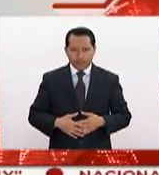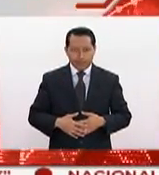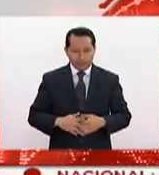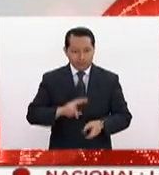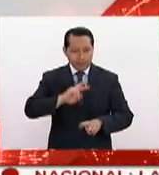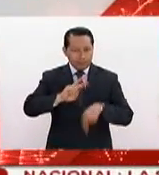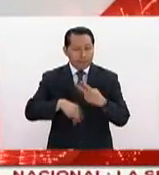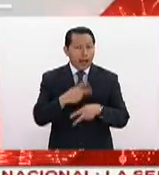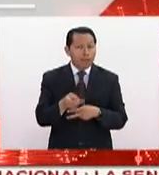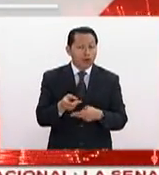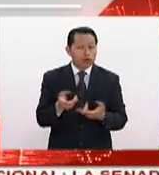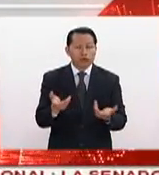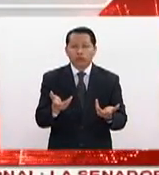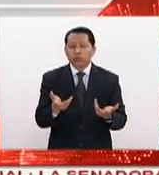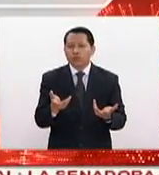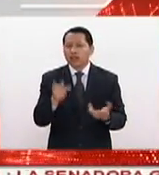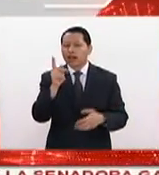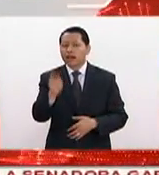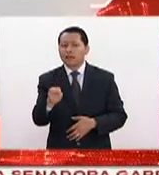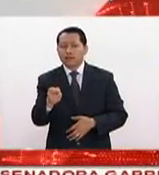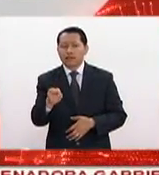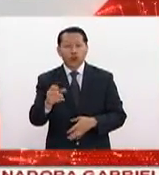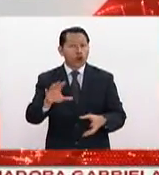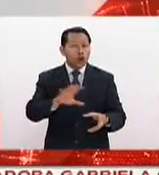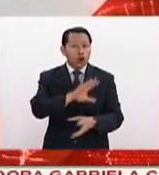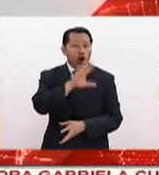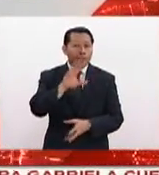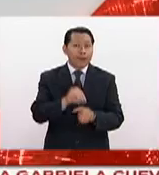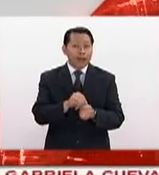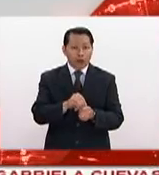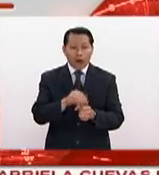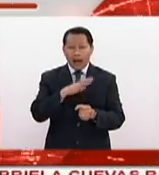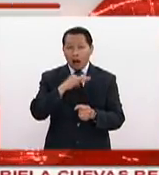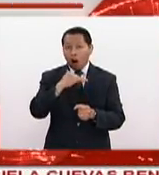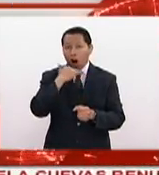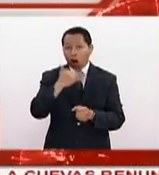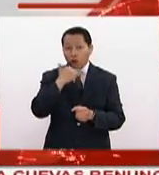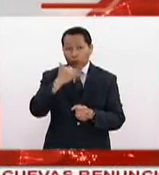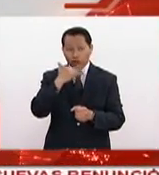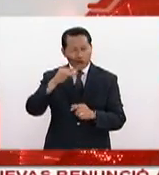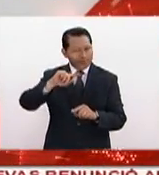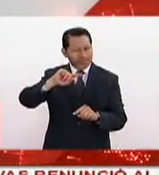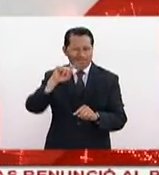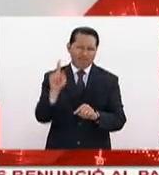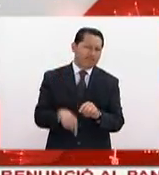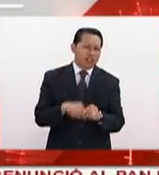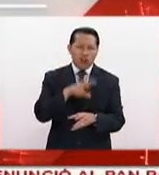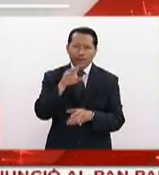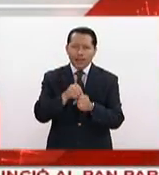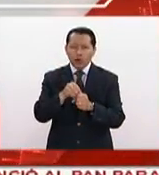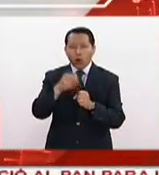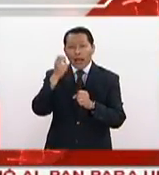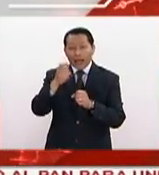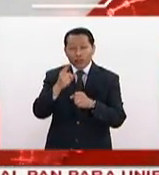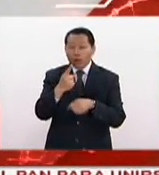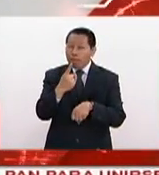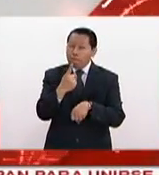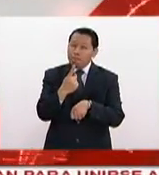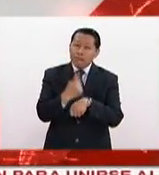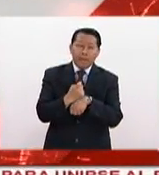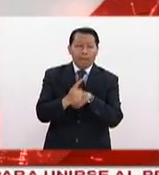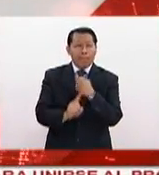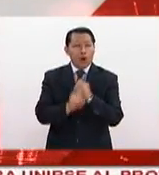Vamos a cortar de tajo con la corrupción, que es el principal problema del